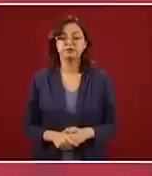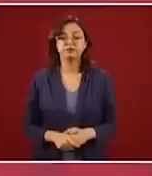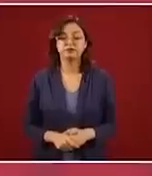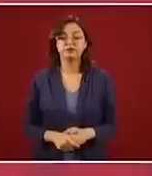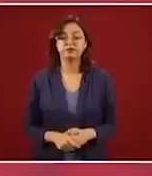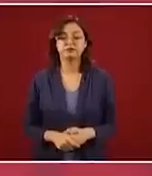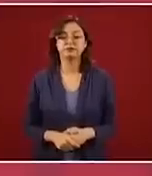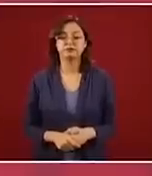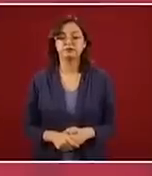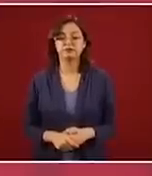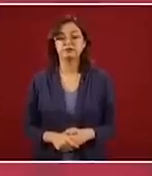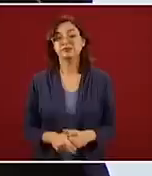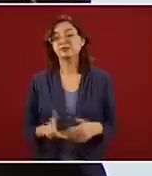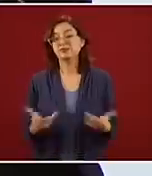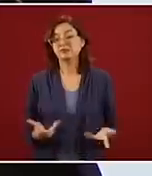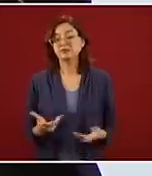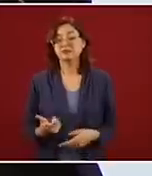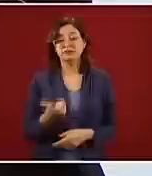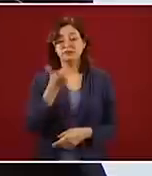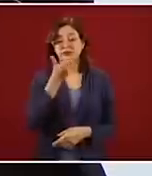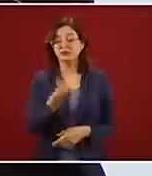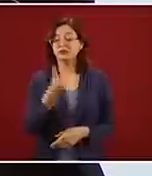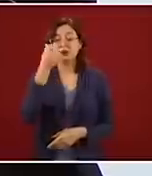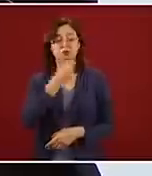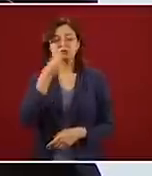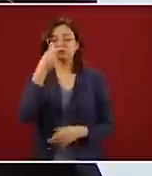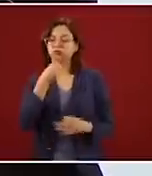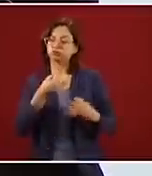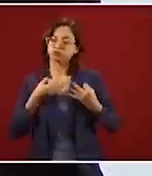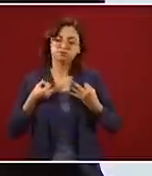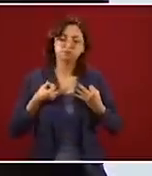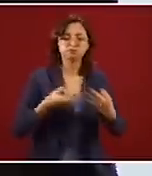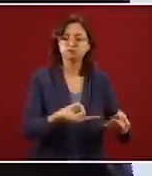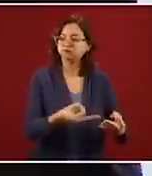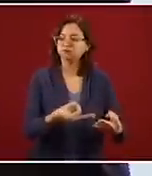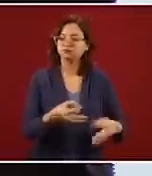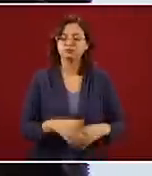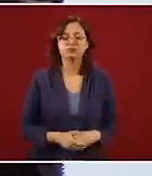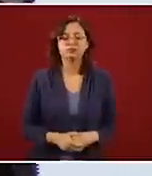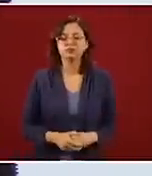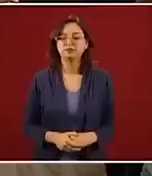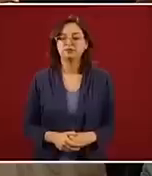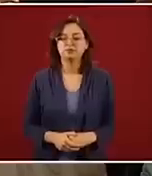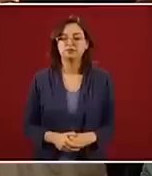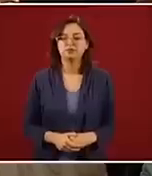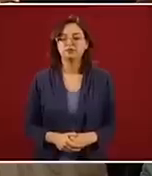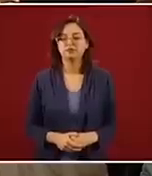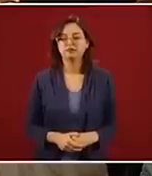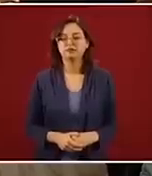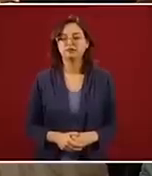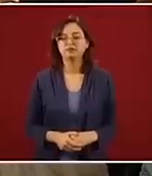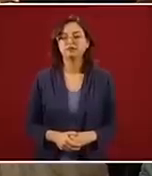para decirlo coloquialmente, es una tentación, es la mamá a veces y el